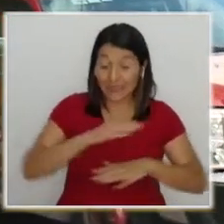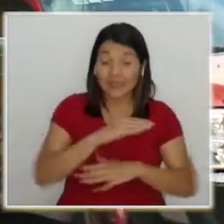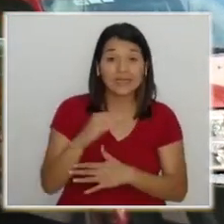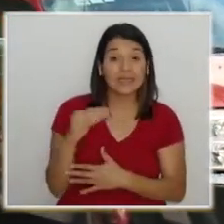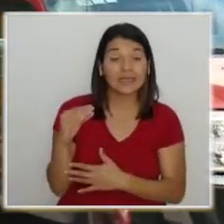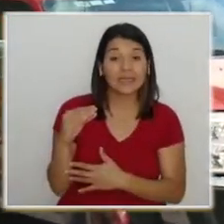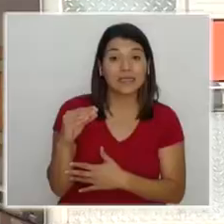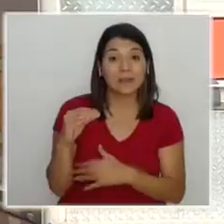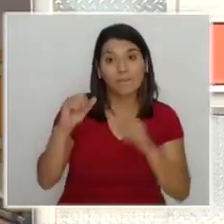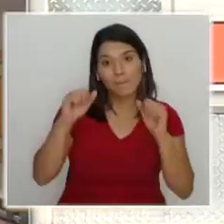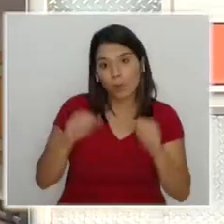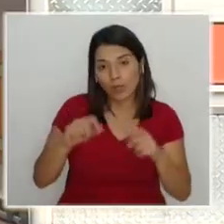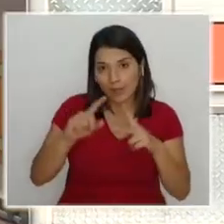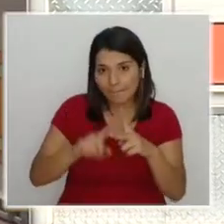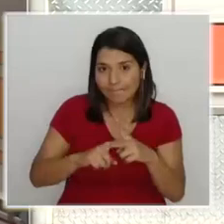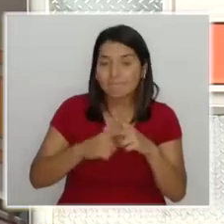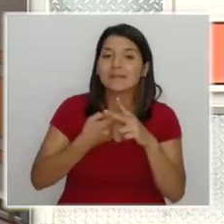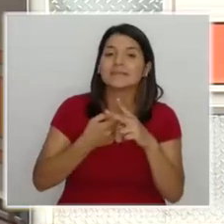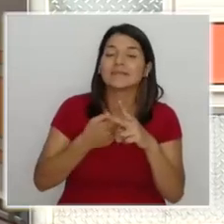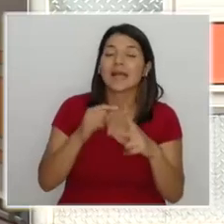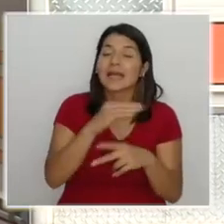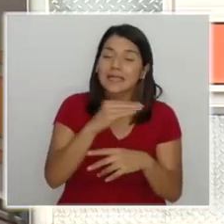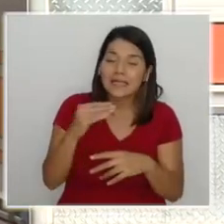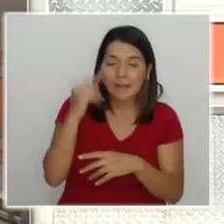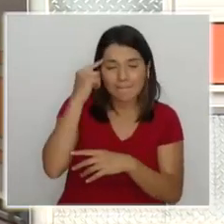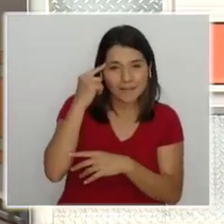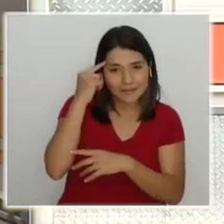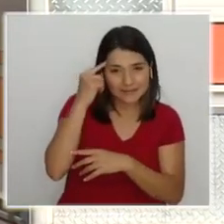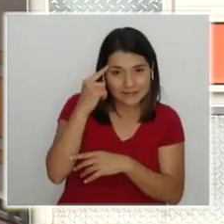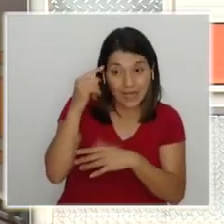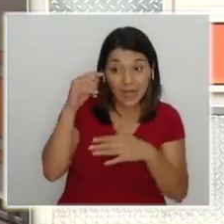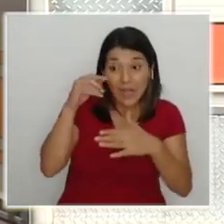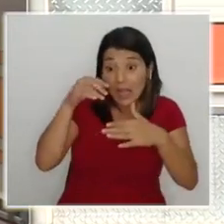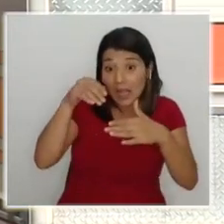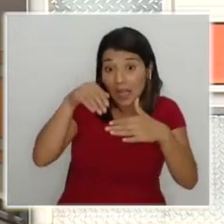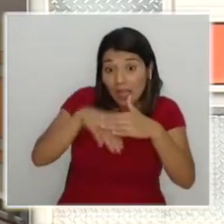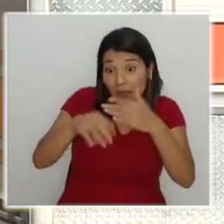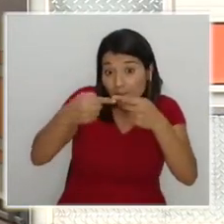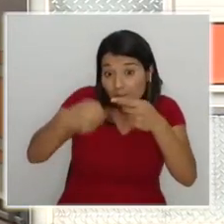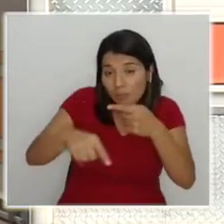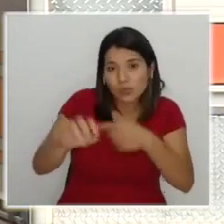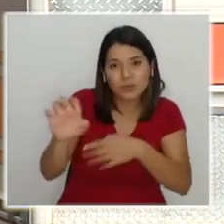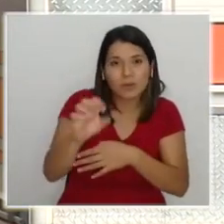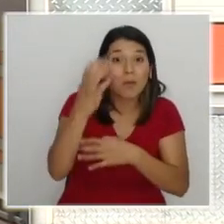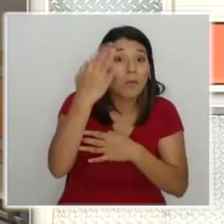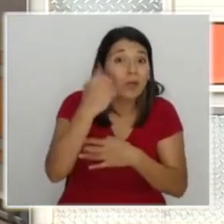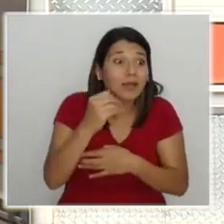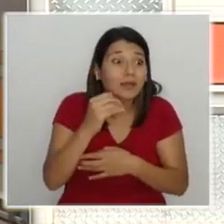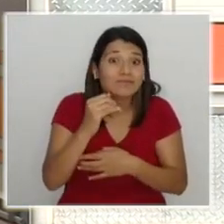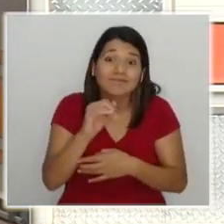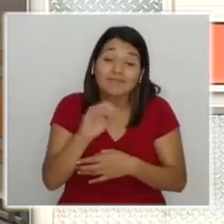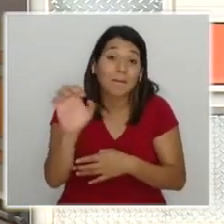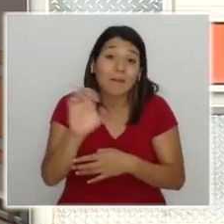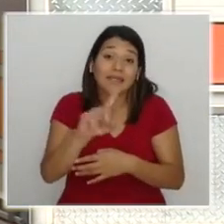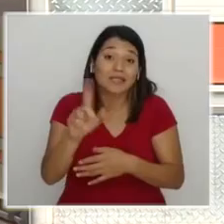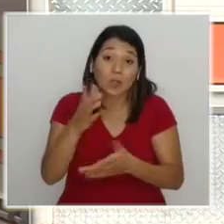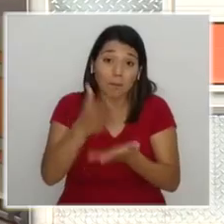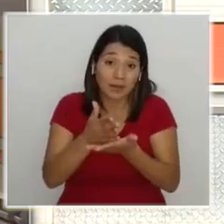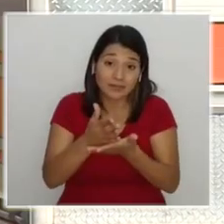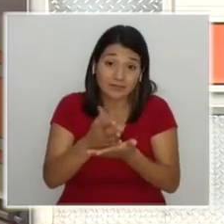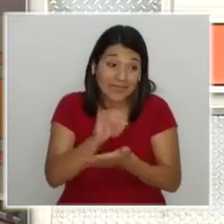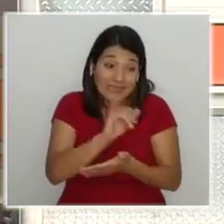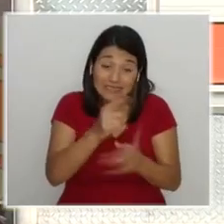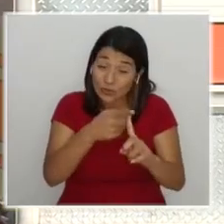empezar y pensar en las nuevas emergencias que vendrán. Porque esto no para. Esto desde el día número 1 que yo